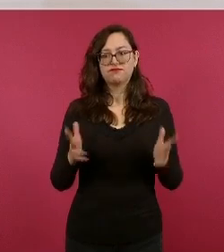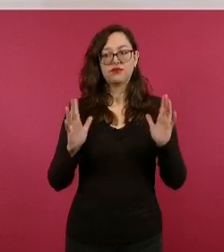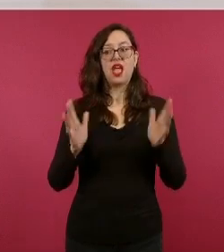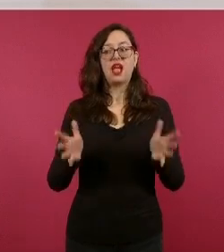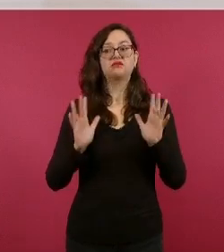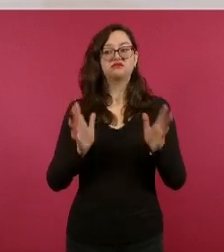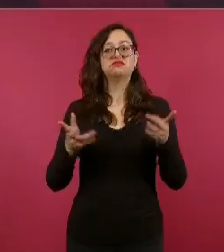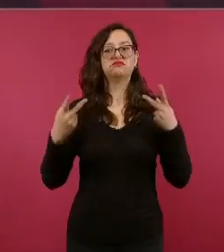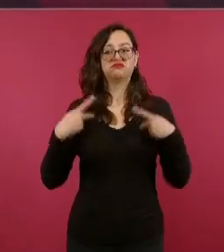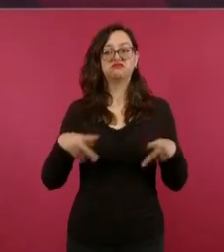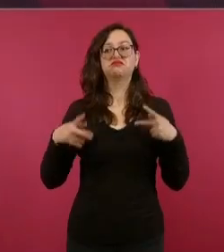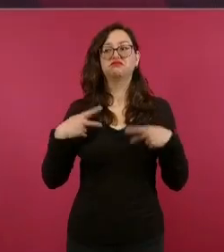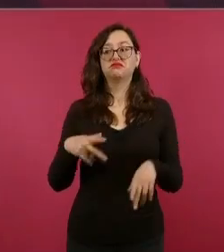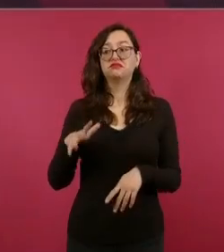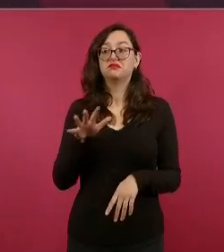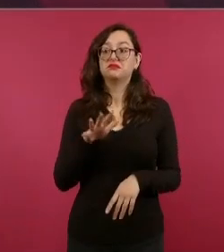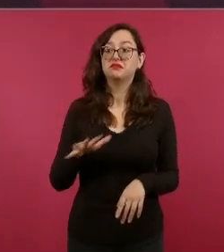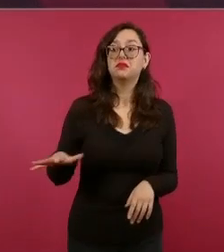colectiva.